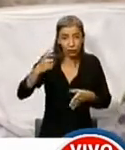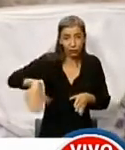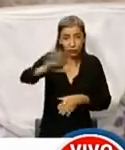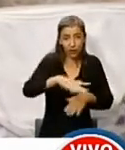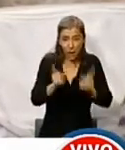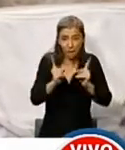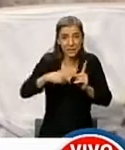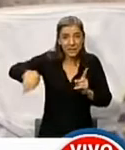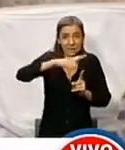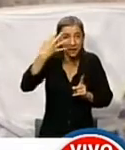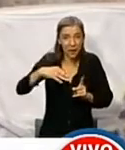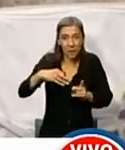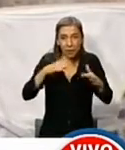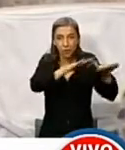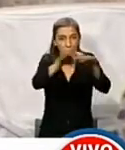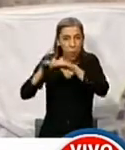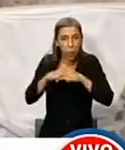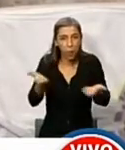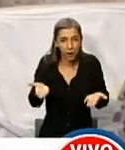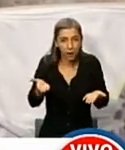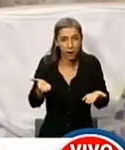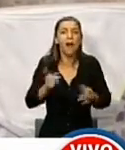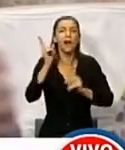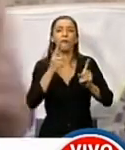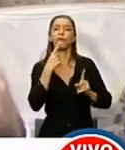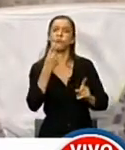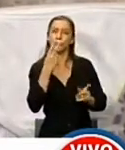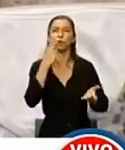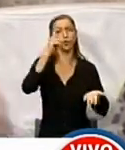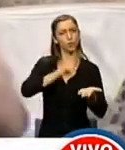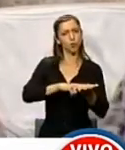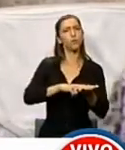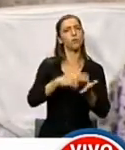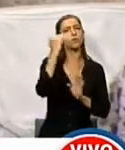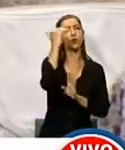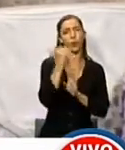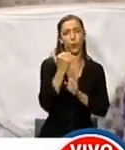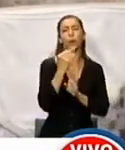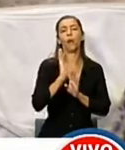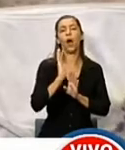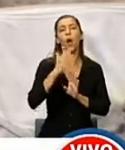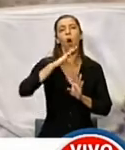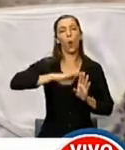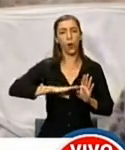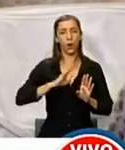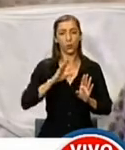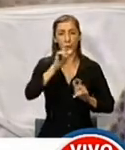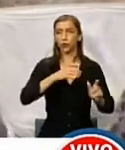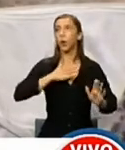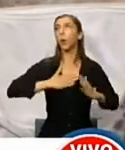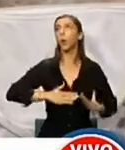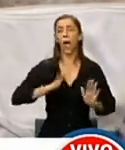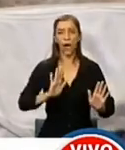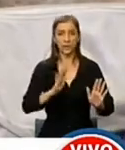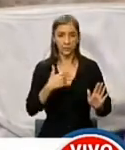que se alega el equilibrio fiscal no es cierto que si tengo que bajar impuestos voy a tener que subir otros